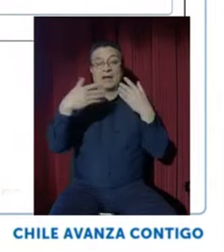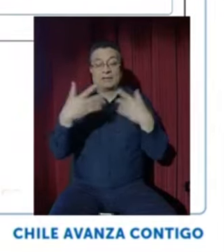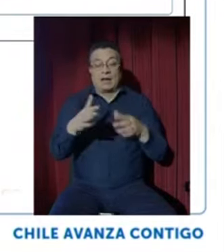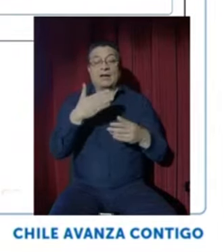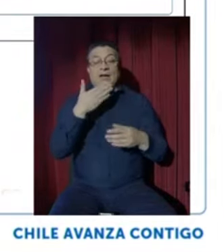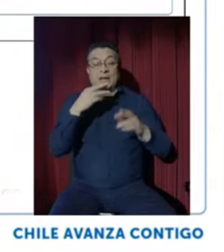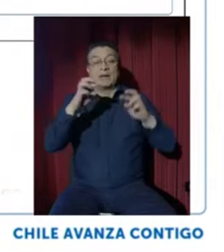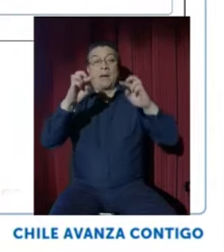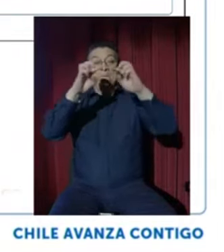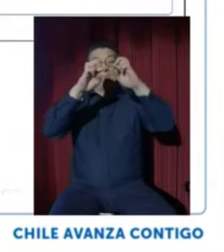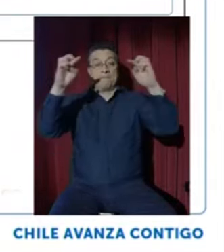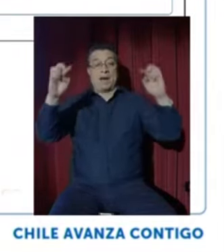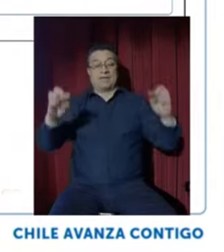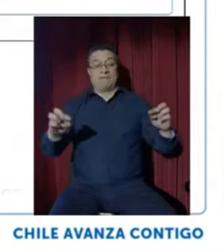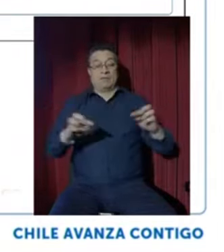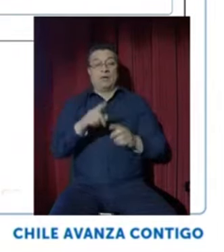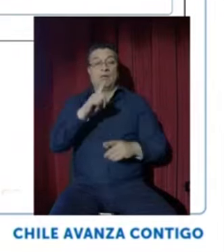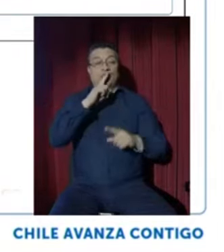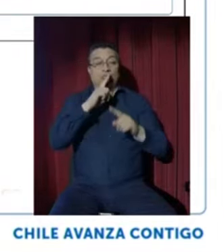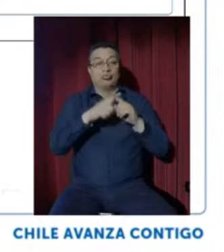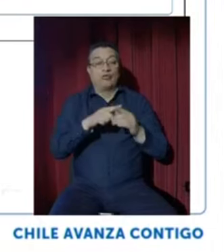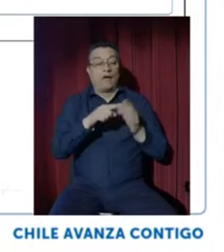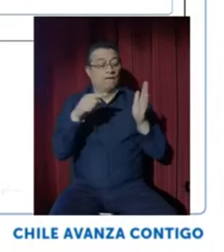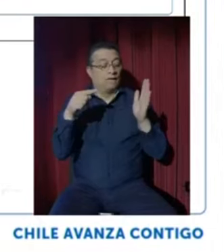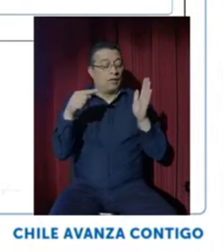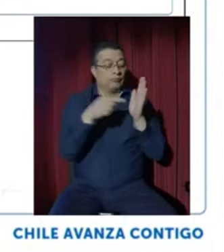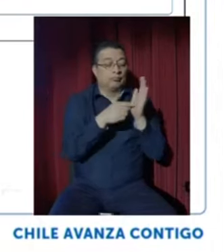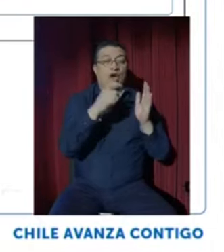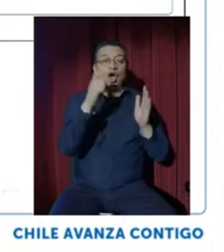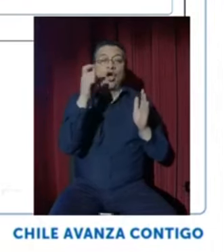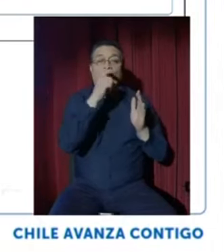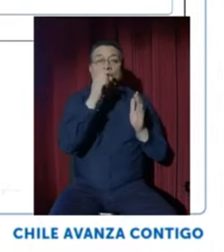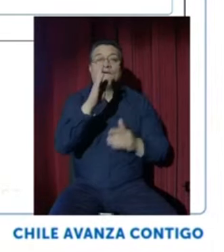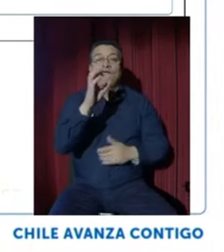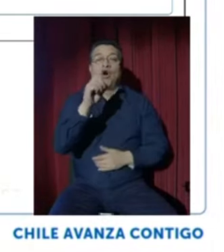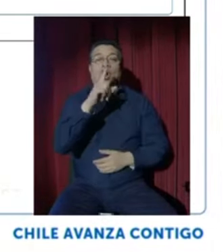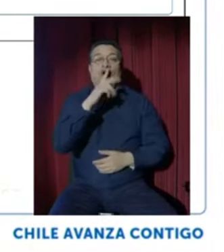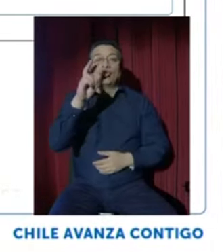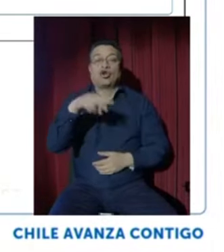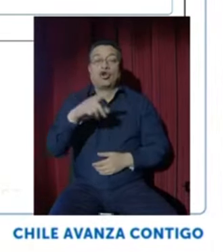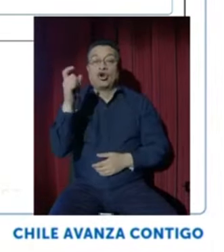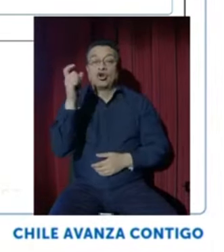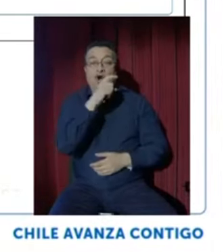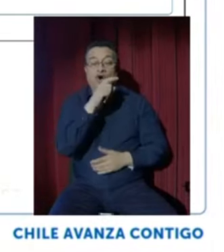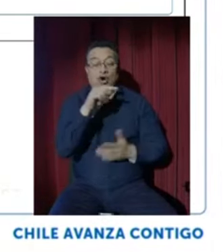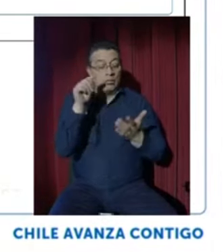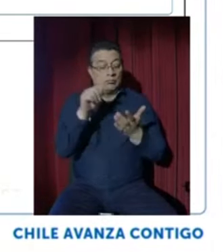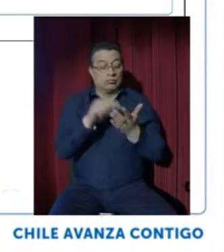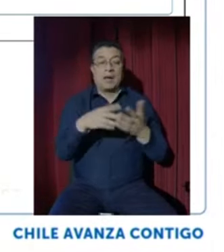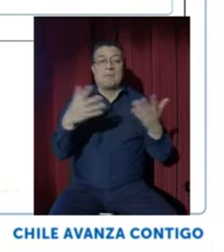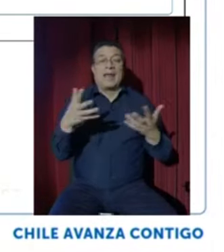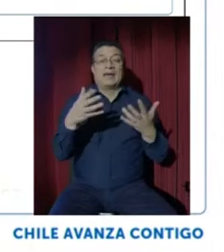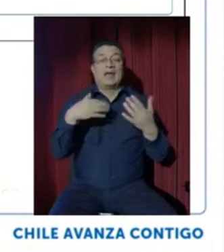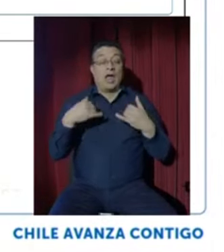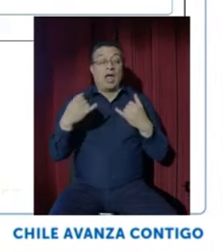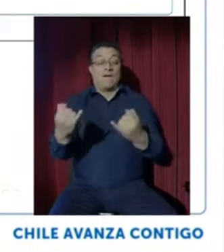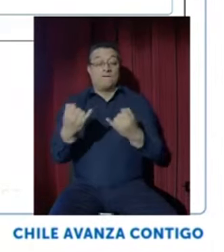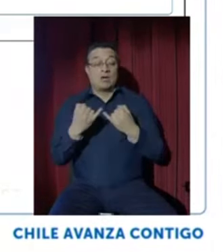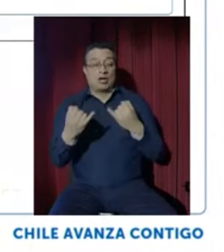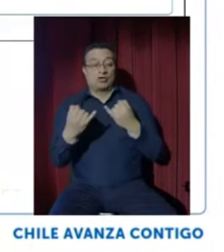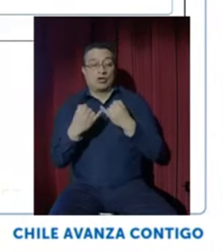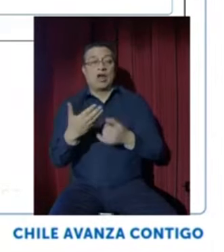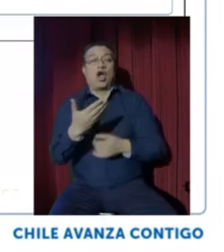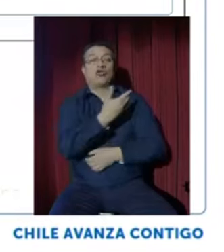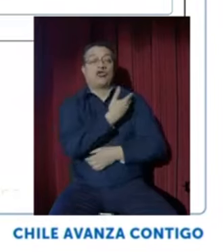plataforma que se denomina botón rojo que es una plataforma interactiva que permite generar eh información para que los